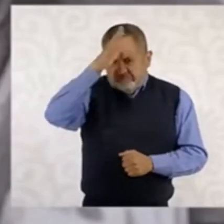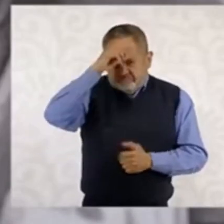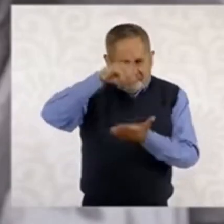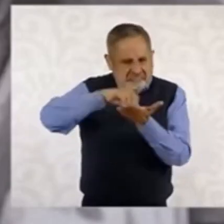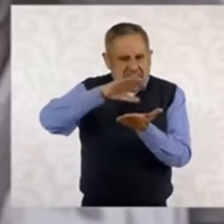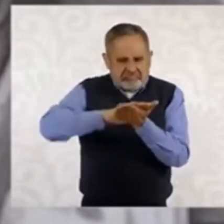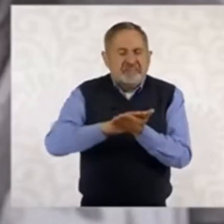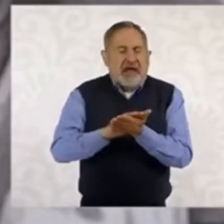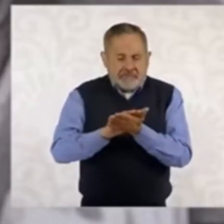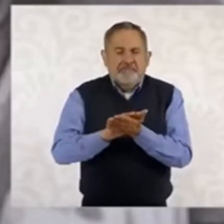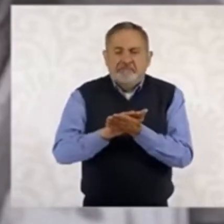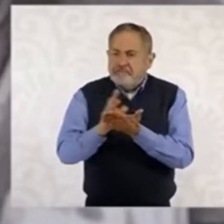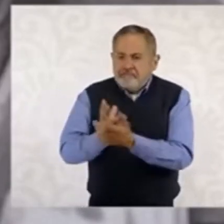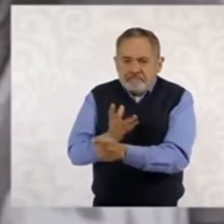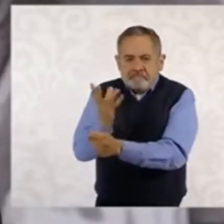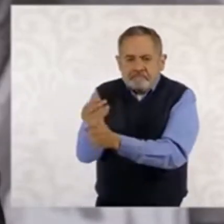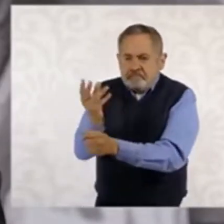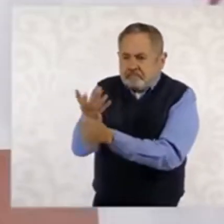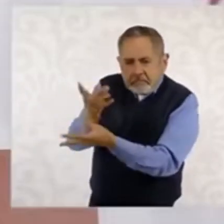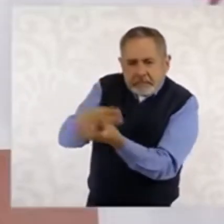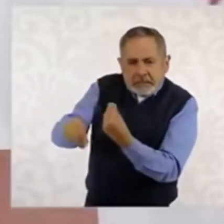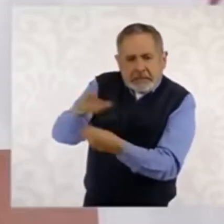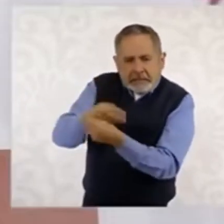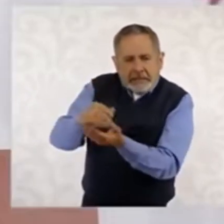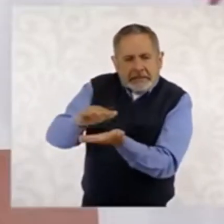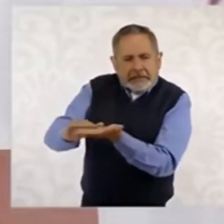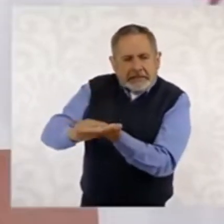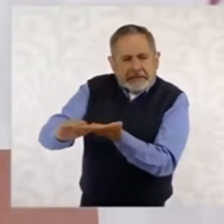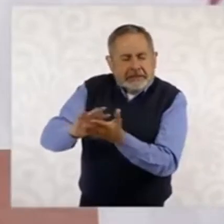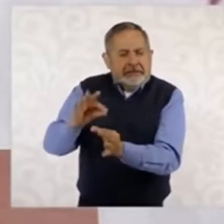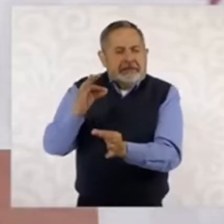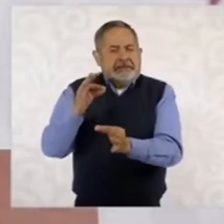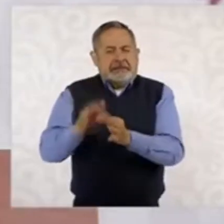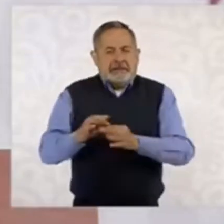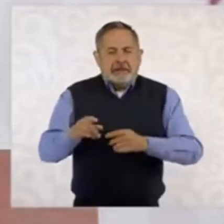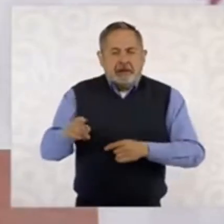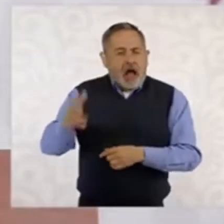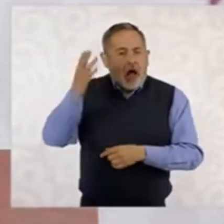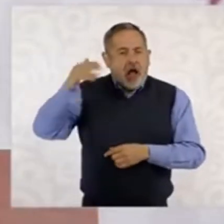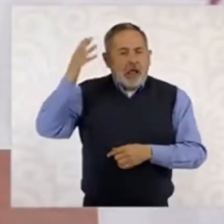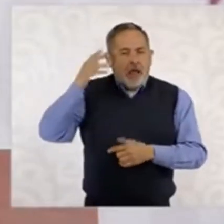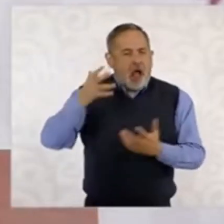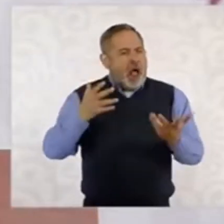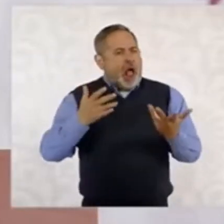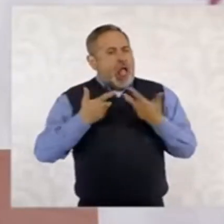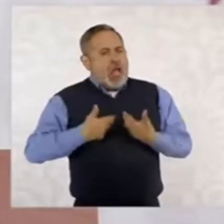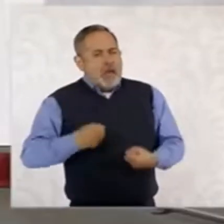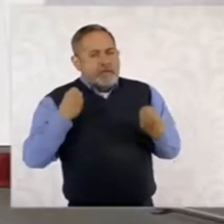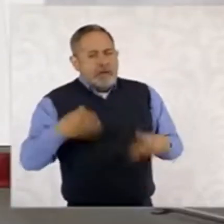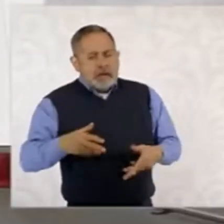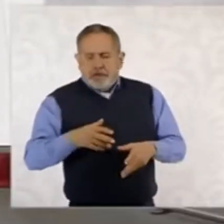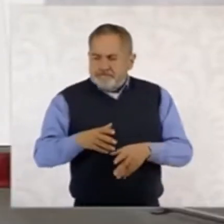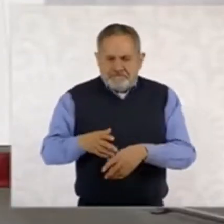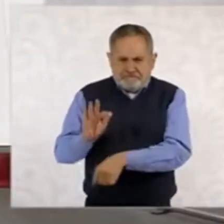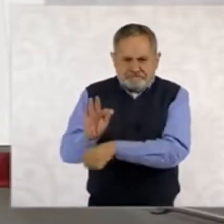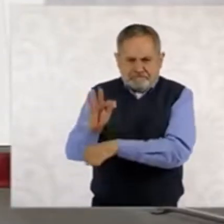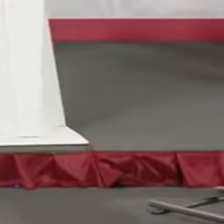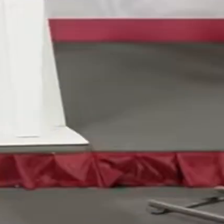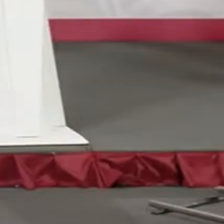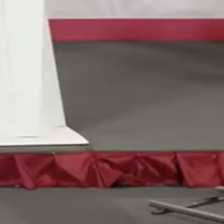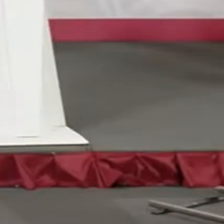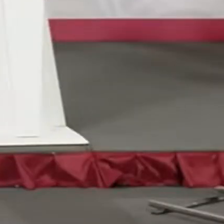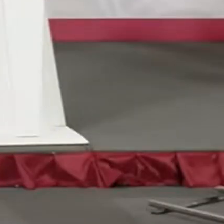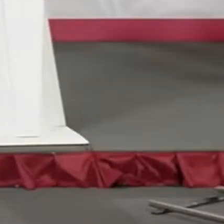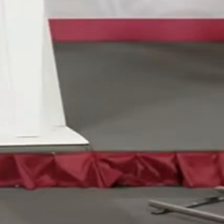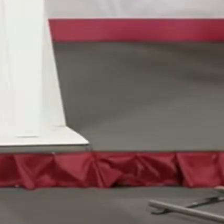una remediación integral que resarce agravios y abre también puertas de esperanza que ha definido